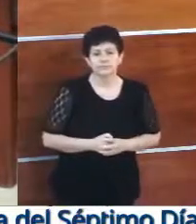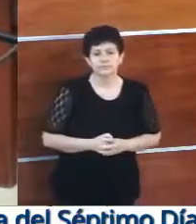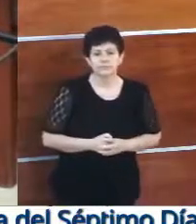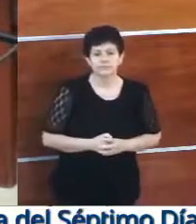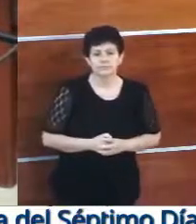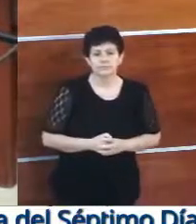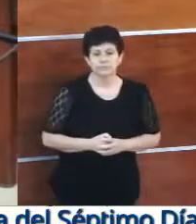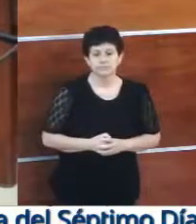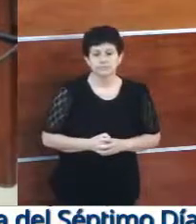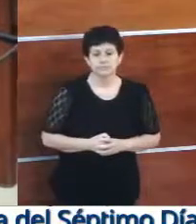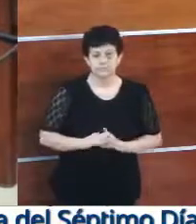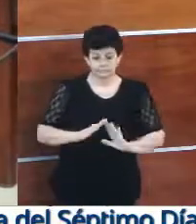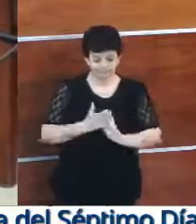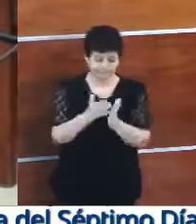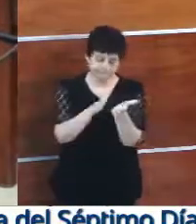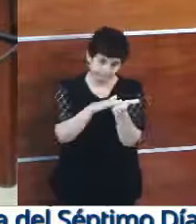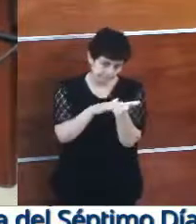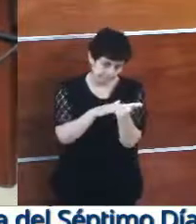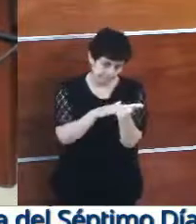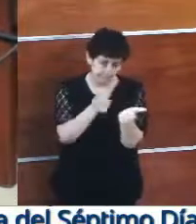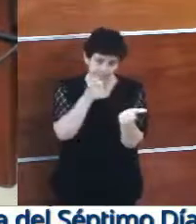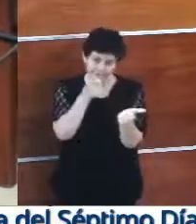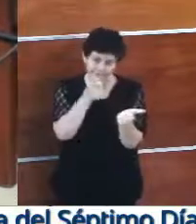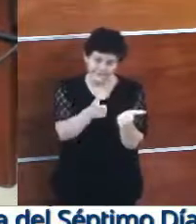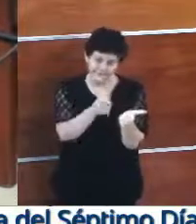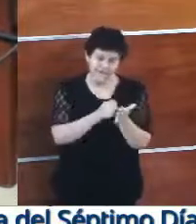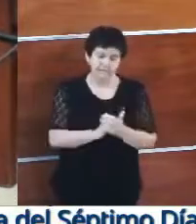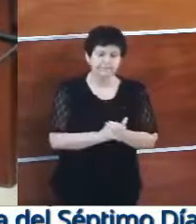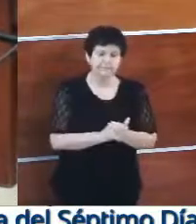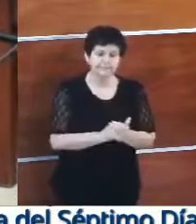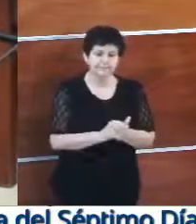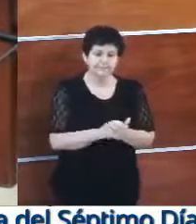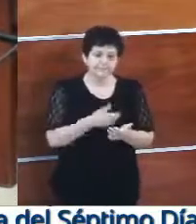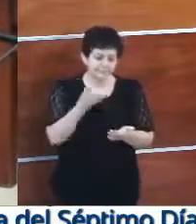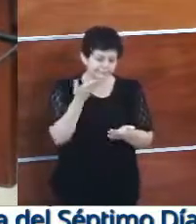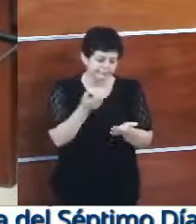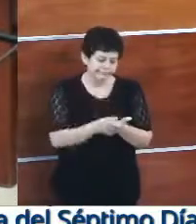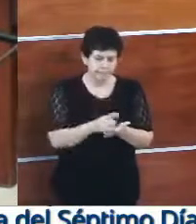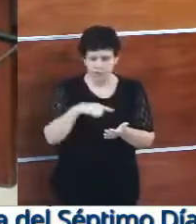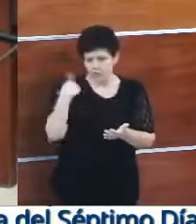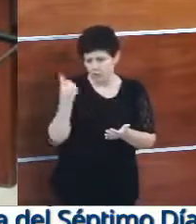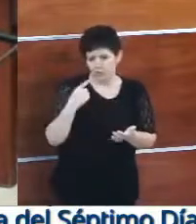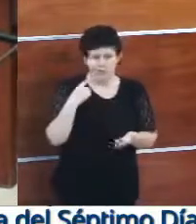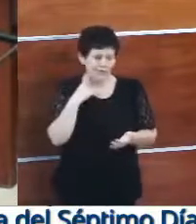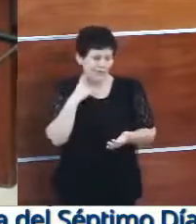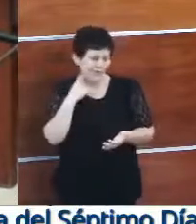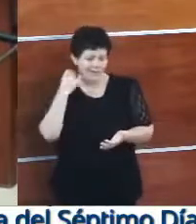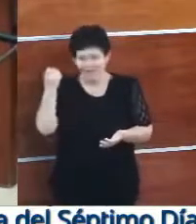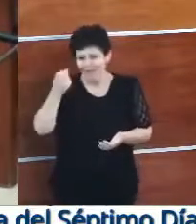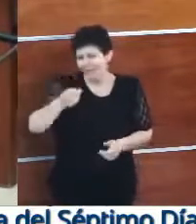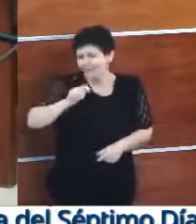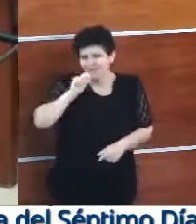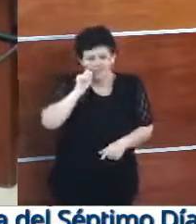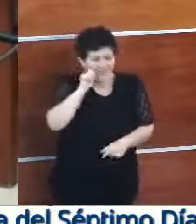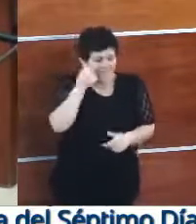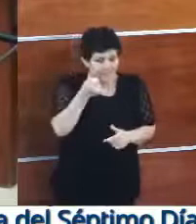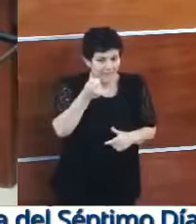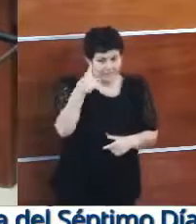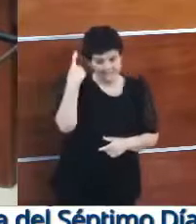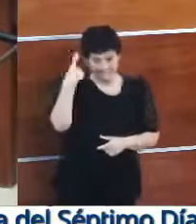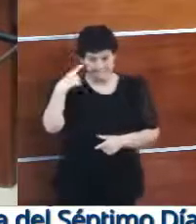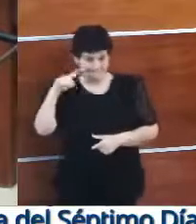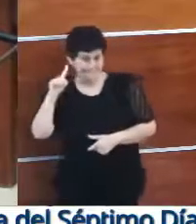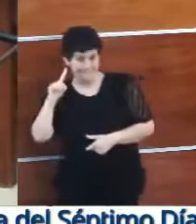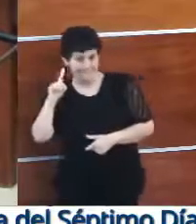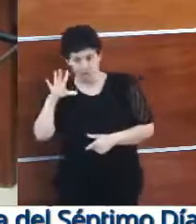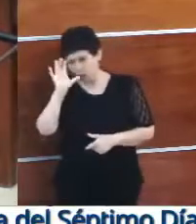En el Nuevo Testamento se utilizan algunos términos. Fíjense, nosotros tenemos un idioma muy lindo, el español, pero a comparación